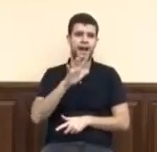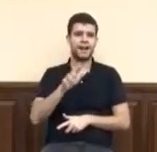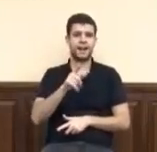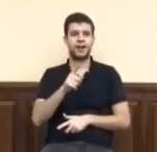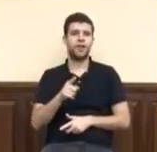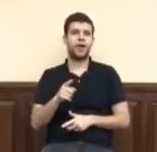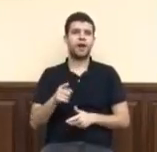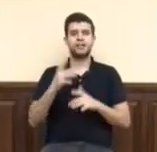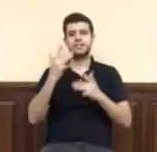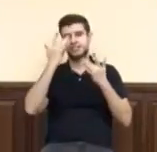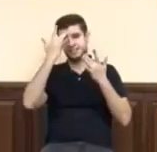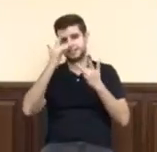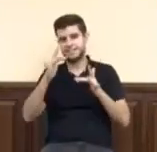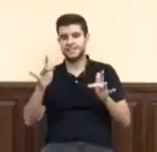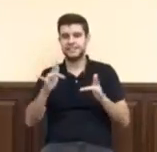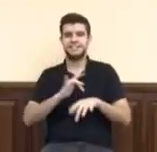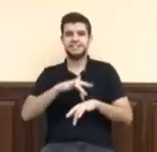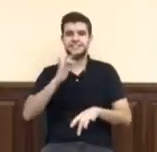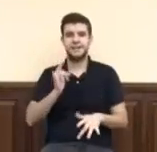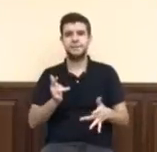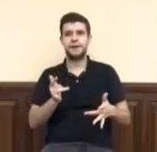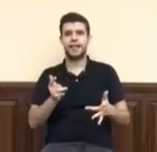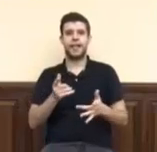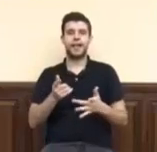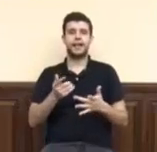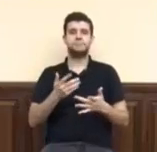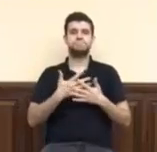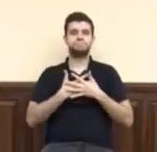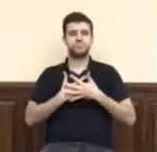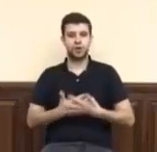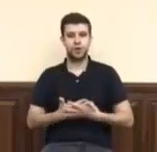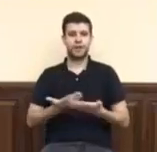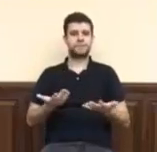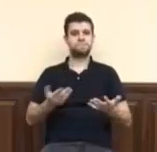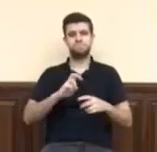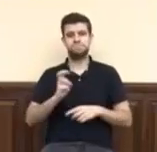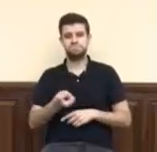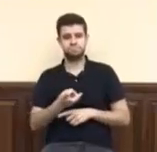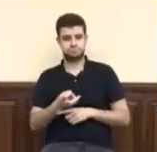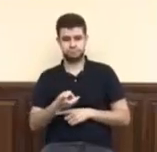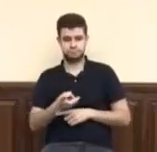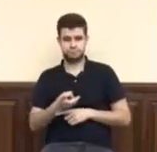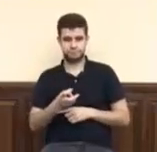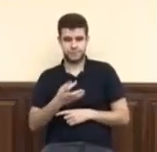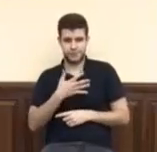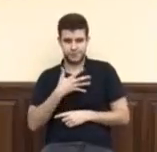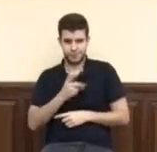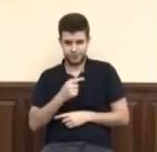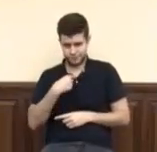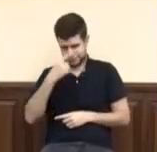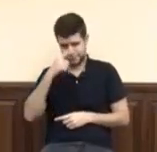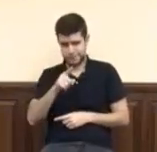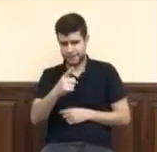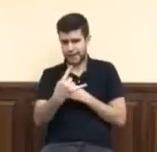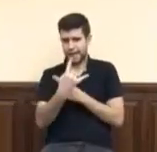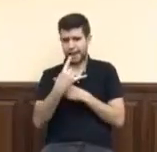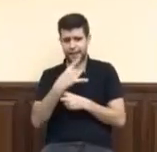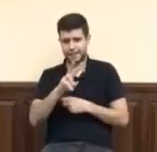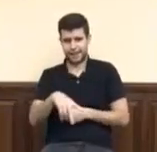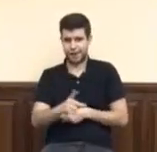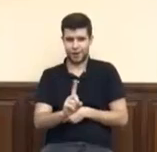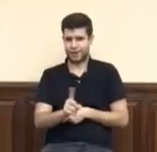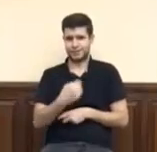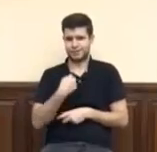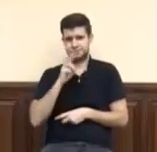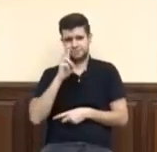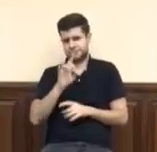el mundo en que vivimos, pero que no nos engañan. Y no nos engañan a nosotros y cada vez engañan a menos